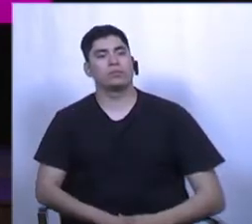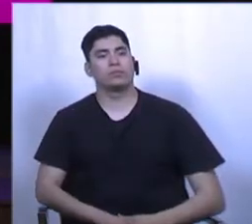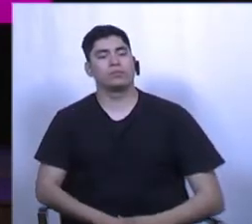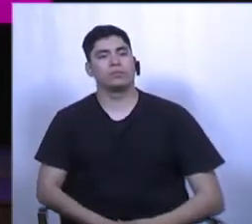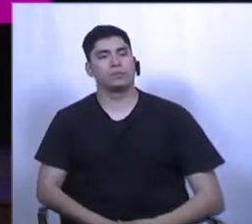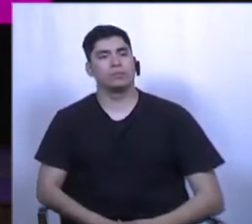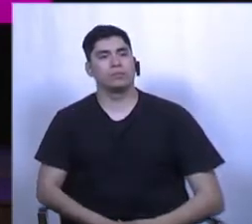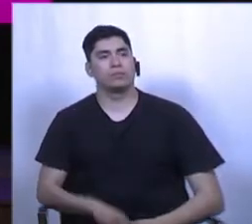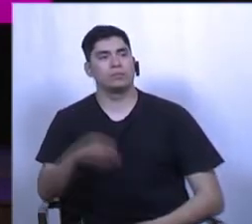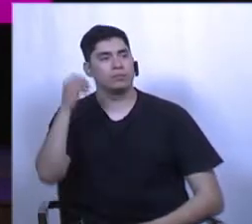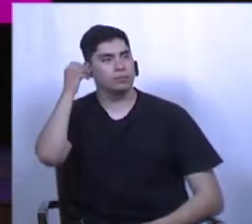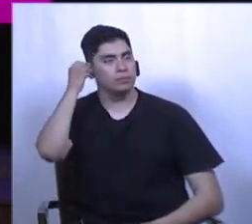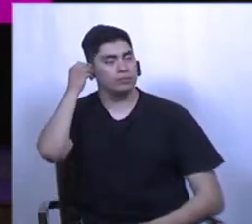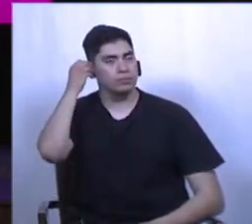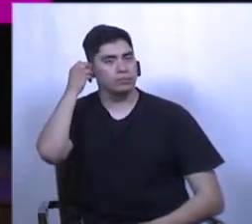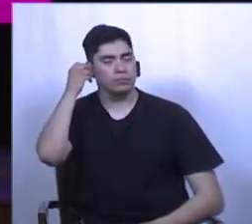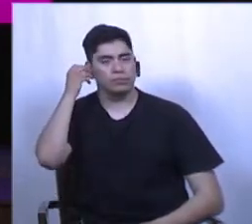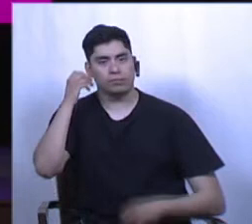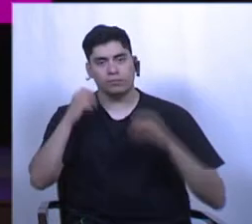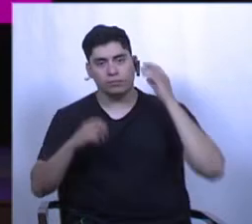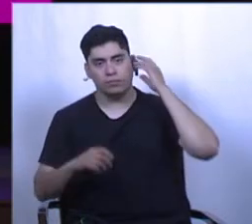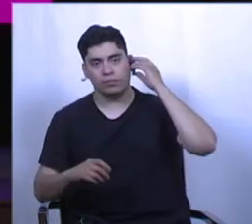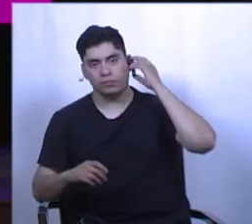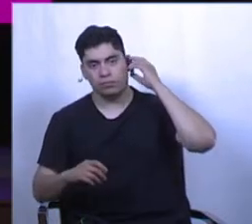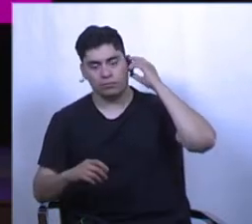Eso es todo el español que me sé, así que eso es.